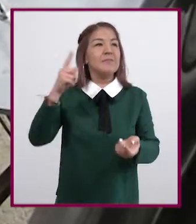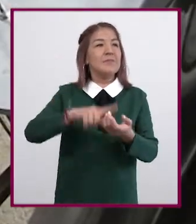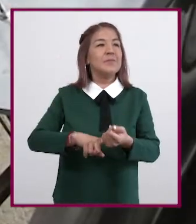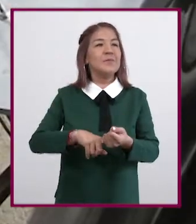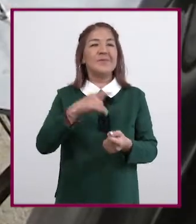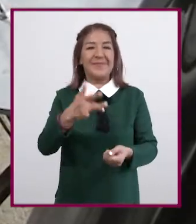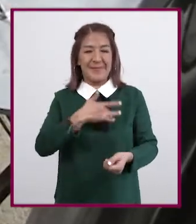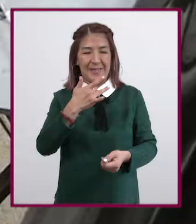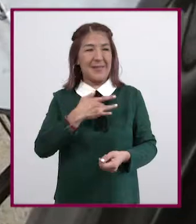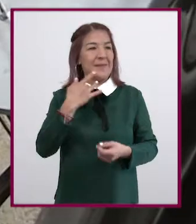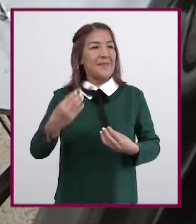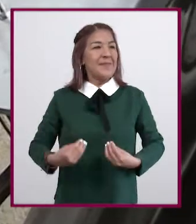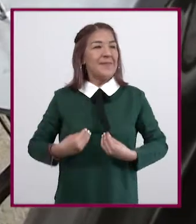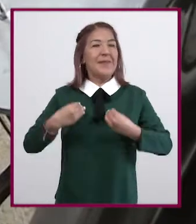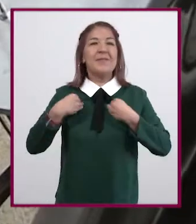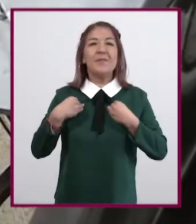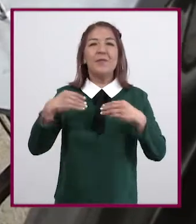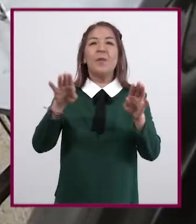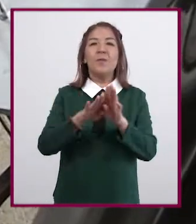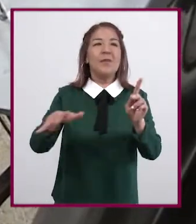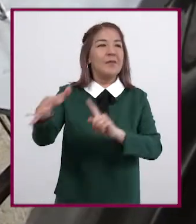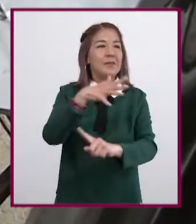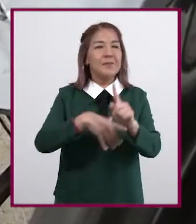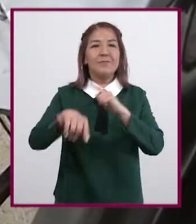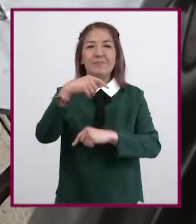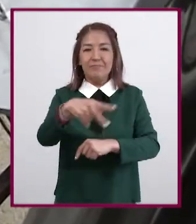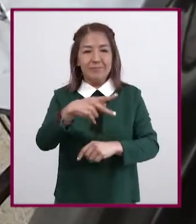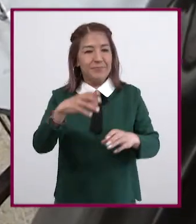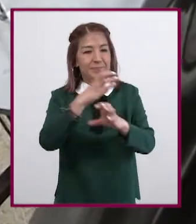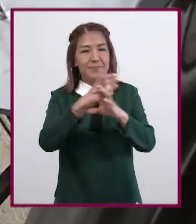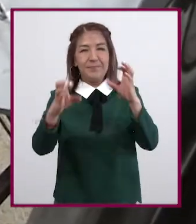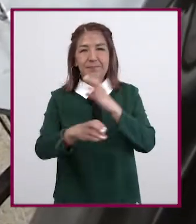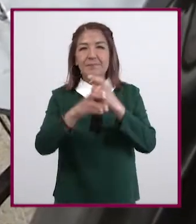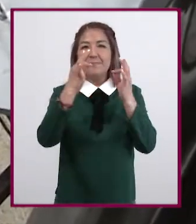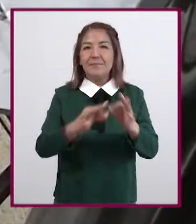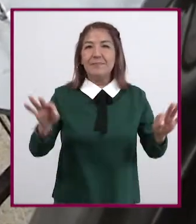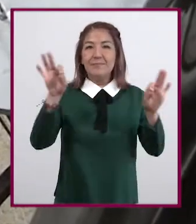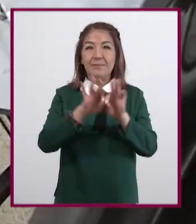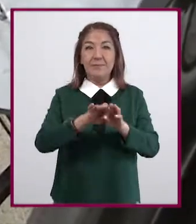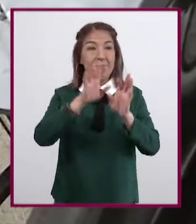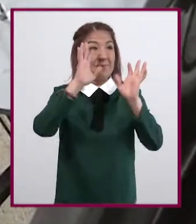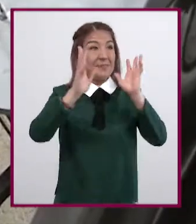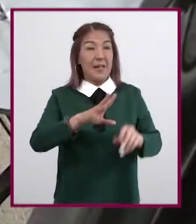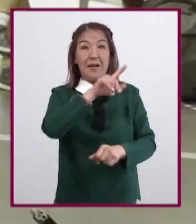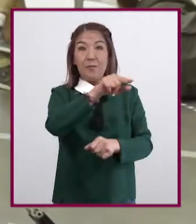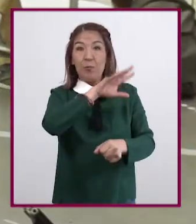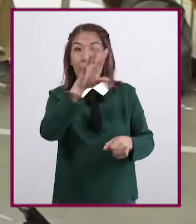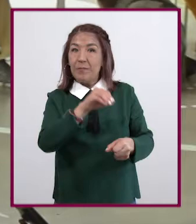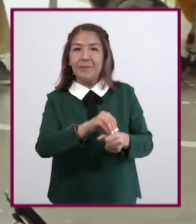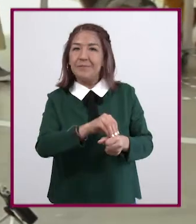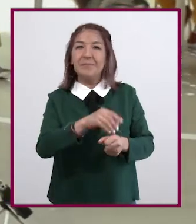vida, ¿no? O sea, restaurar en su totalidad estas piezas no están completas hasta que suenan.